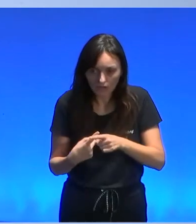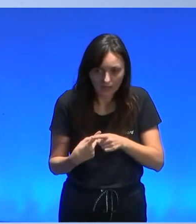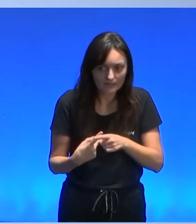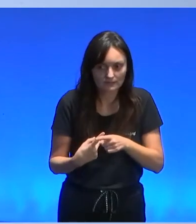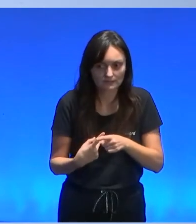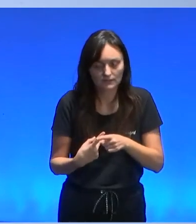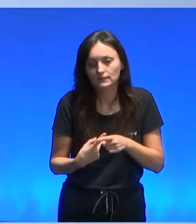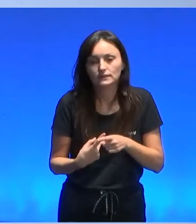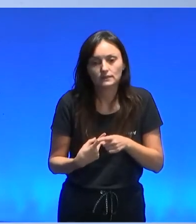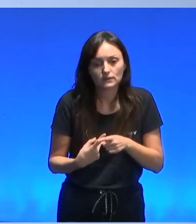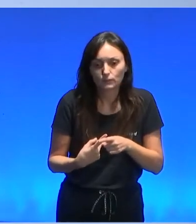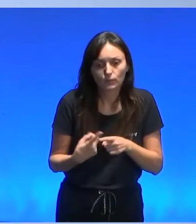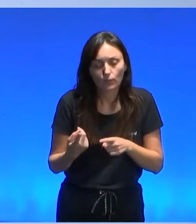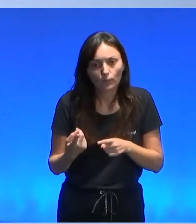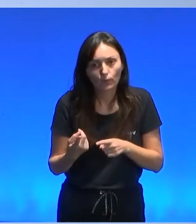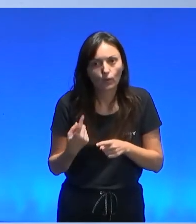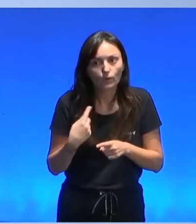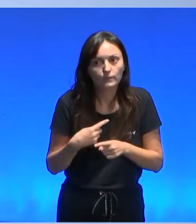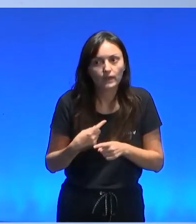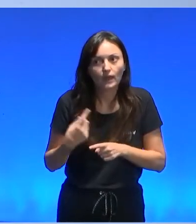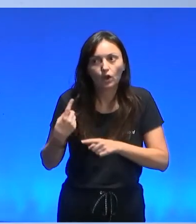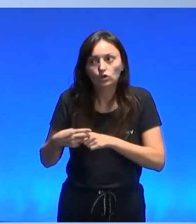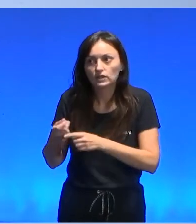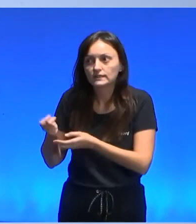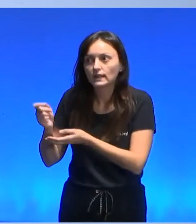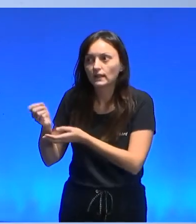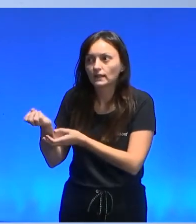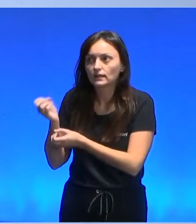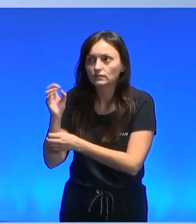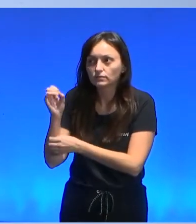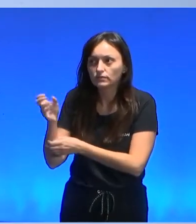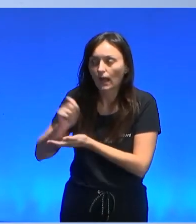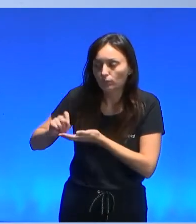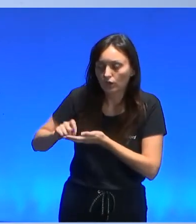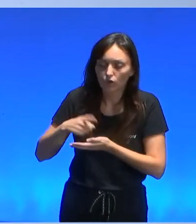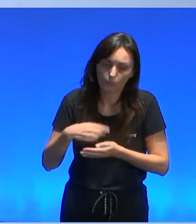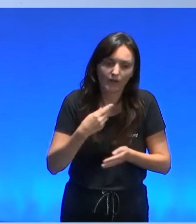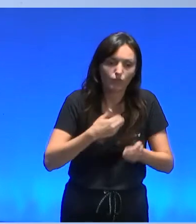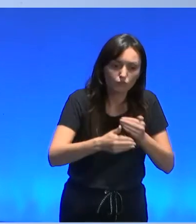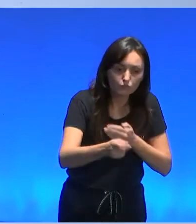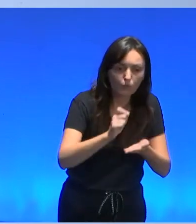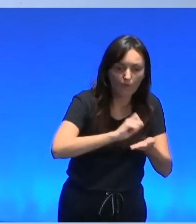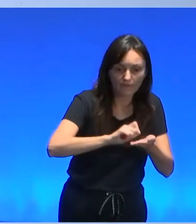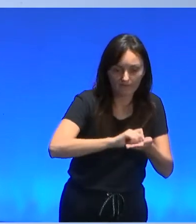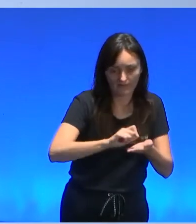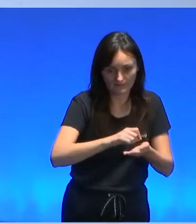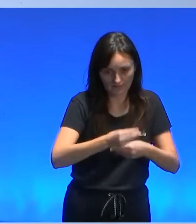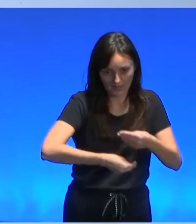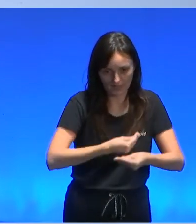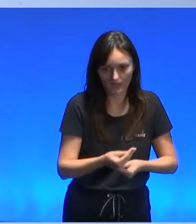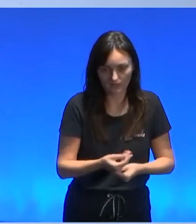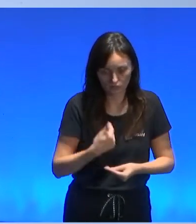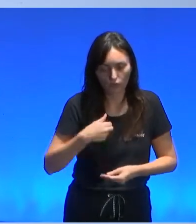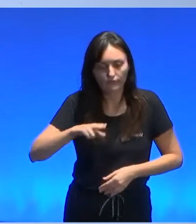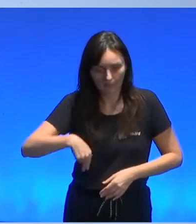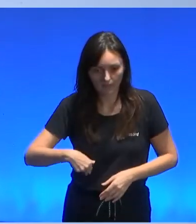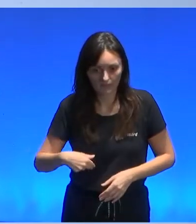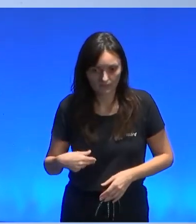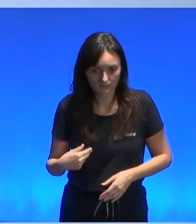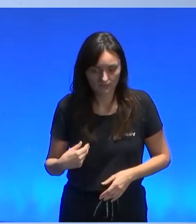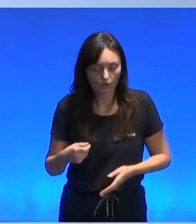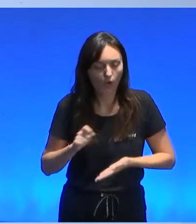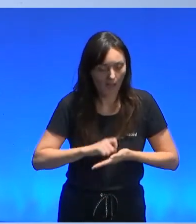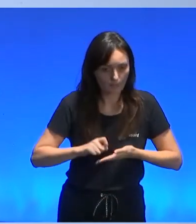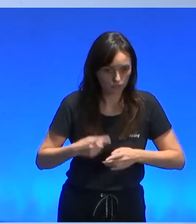de lo que decía, eran deberes de lo que tenía que hacer, ¿verdad que sí? Pues nada, en eso estaba yo también, ¿eh? Que, oye, yeah, que yo también